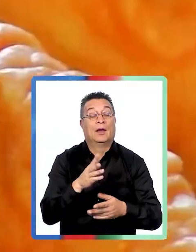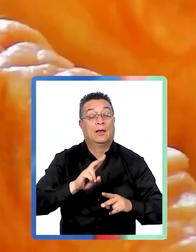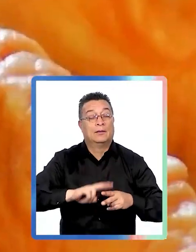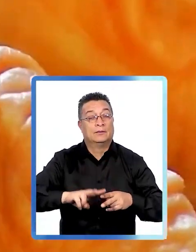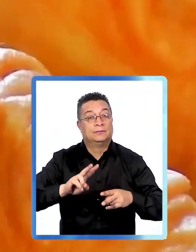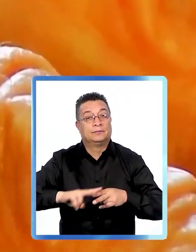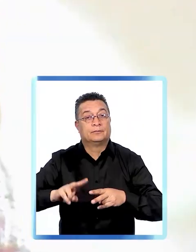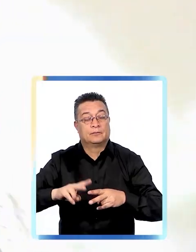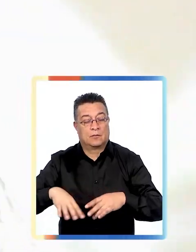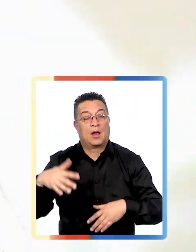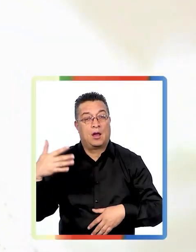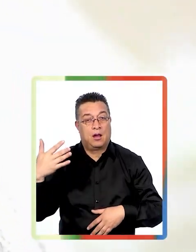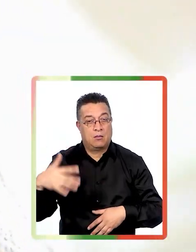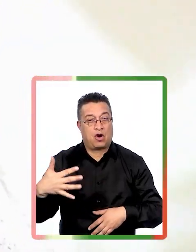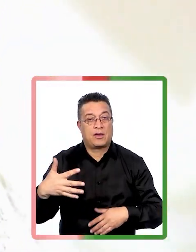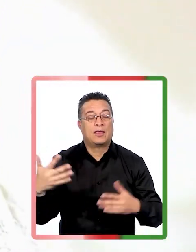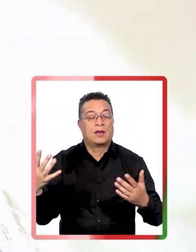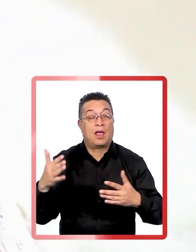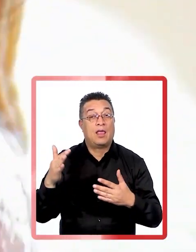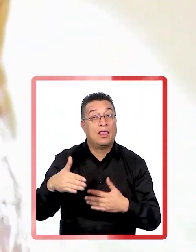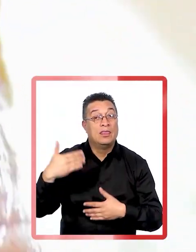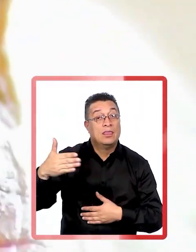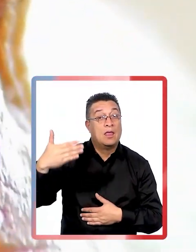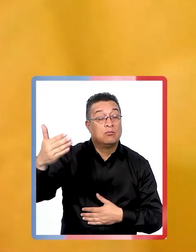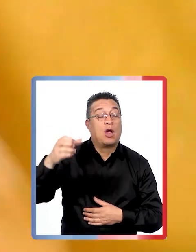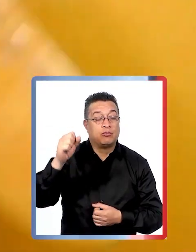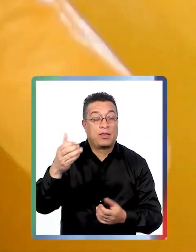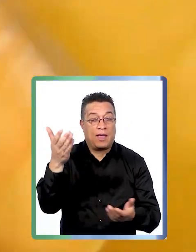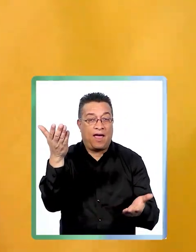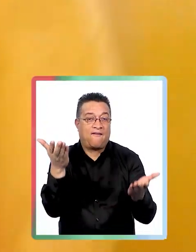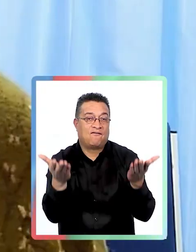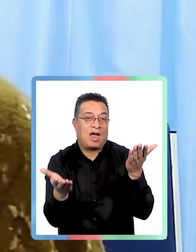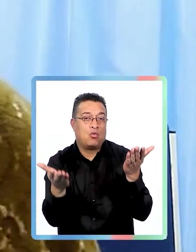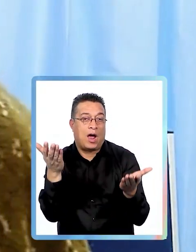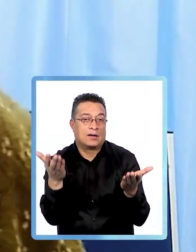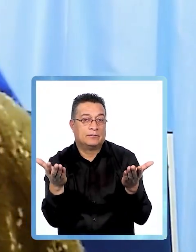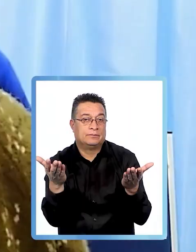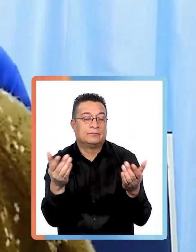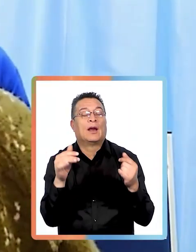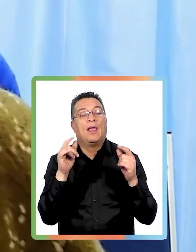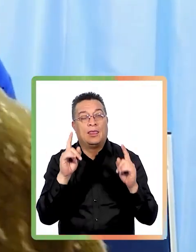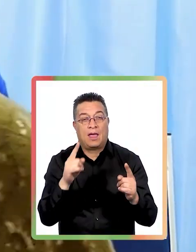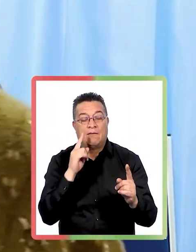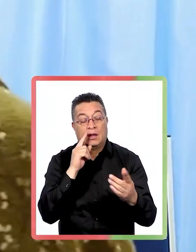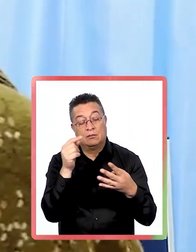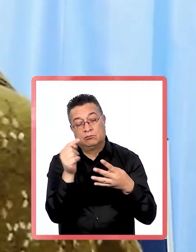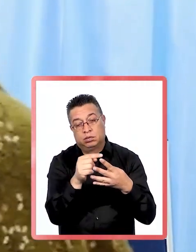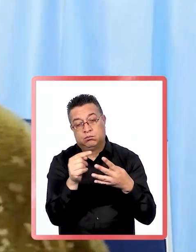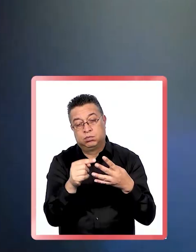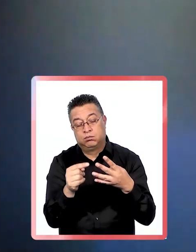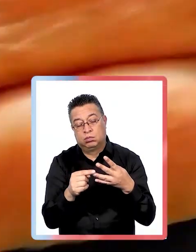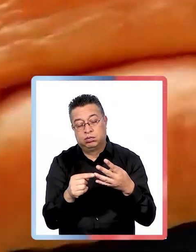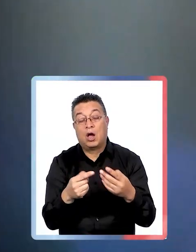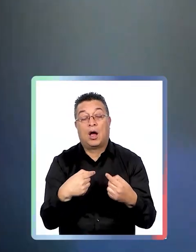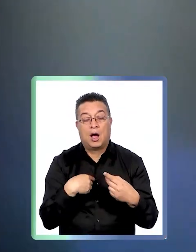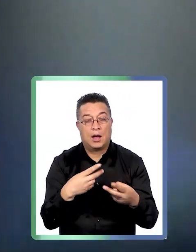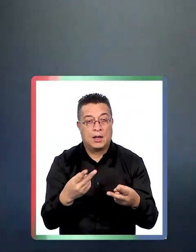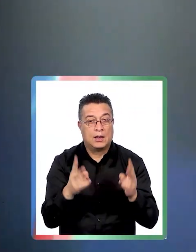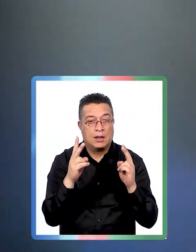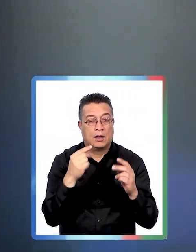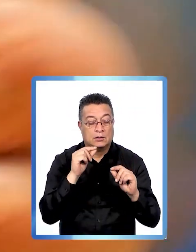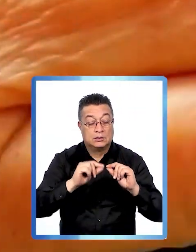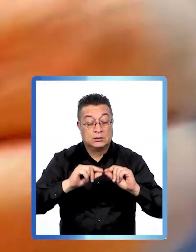tomen, importa que además después puedan ser evaluadas, o sea, que haya indicadores que